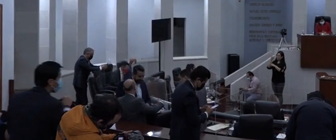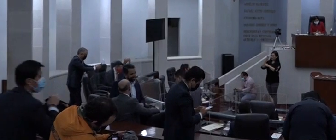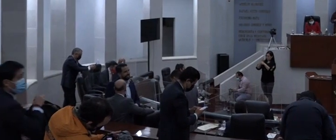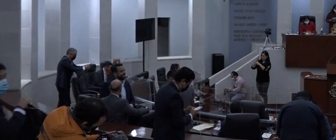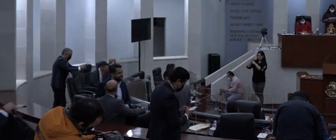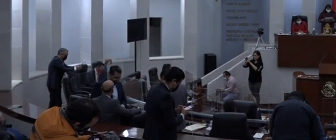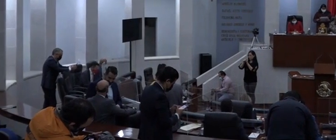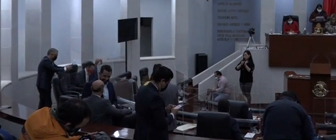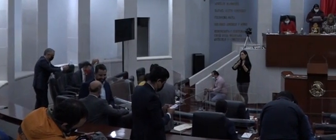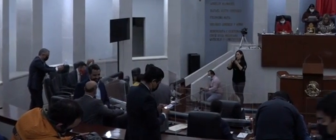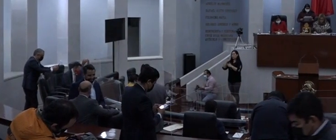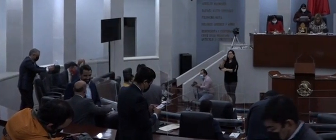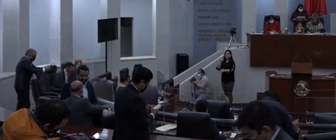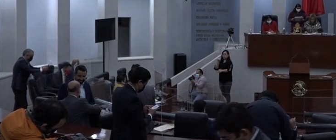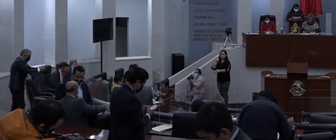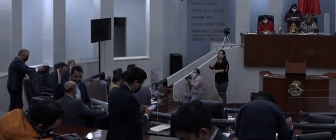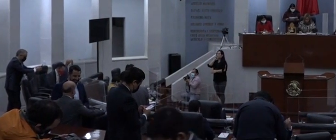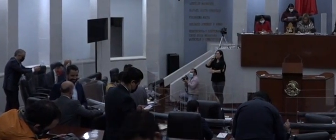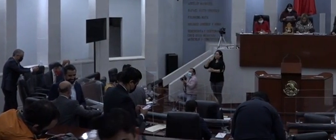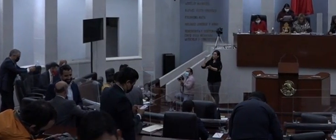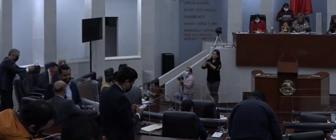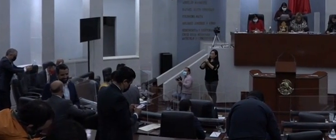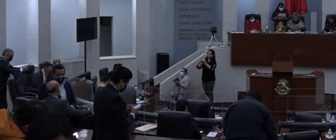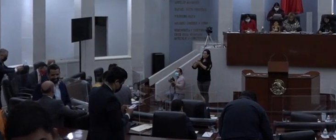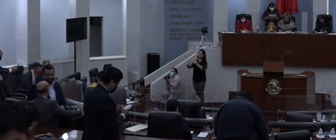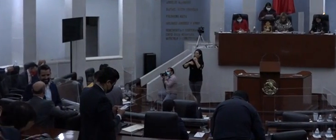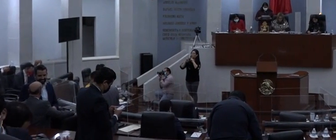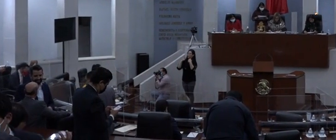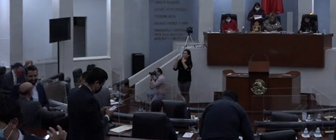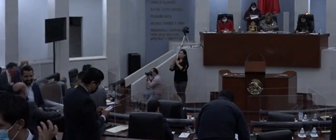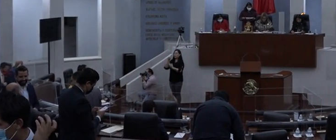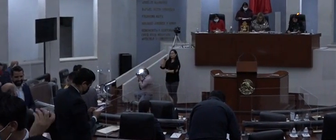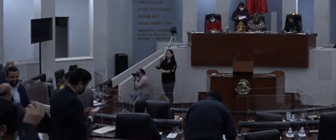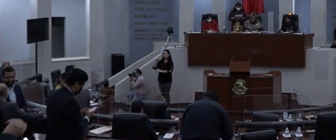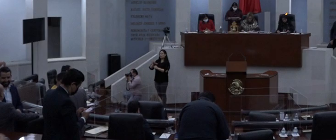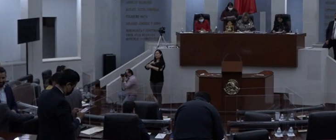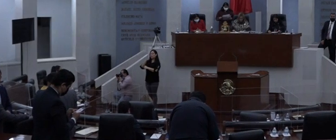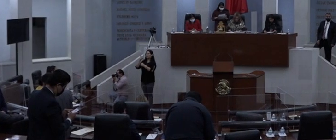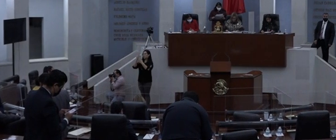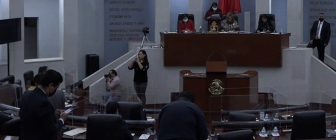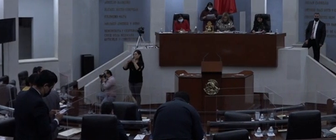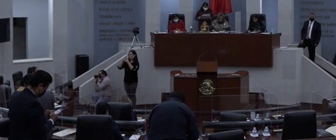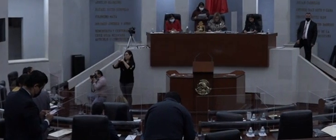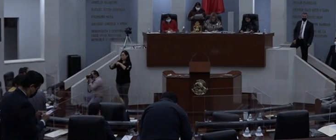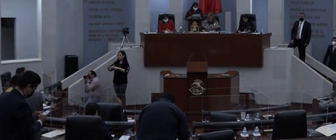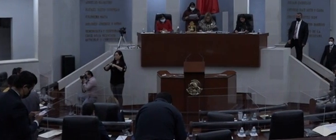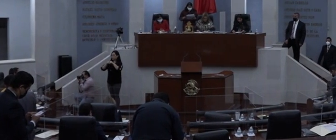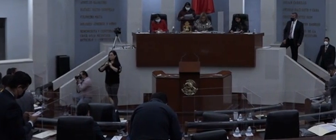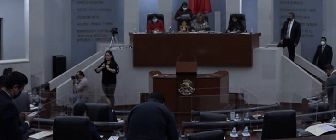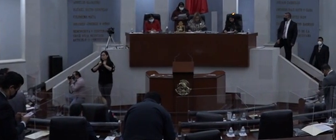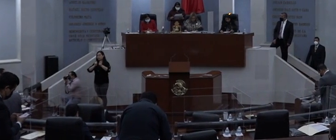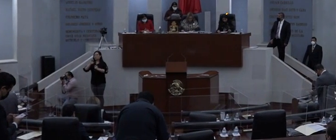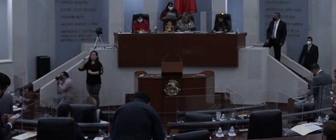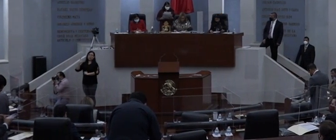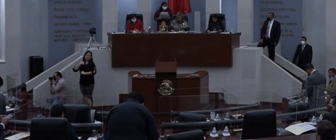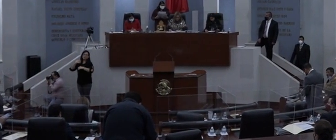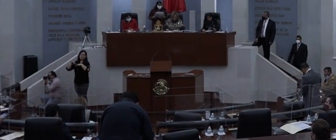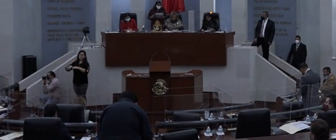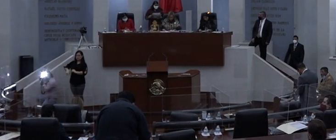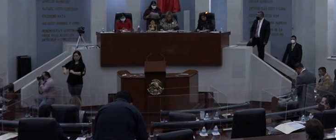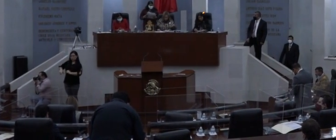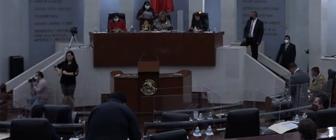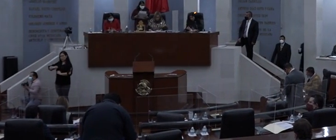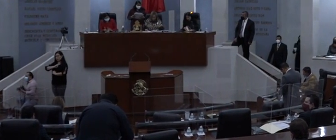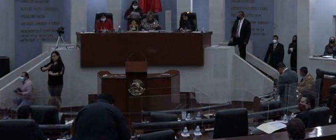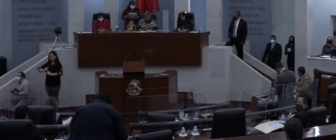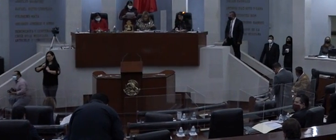la decisión del congreso del estado de no aprobar los informes de auditorías a las cuentas públicas del ejercicio fiscal 2020 es un llamado de atención a los